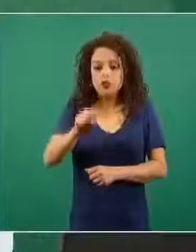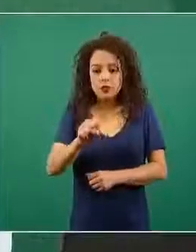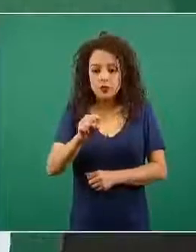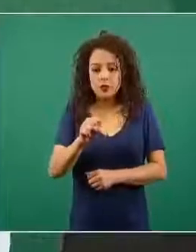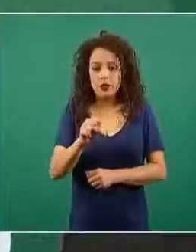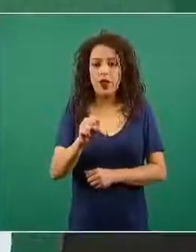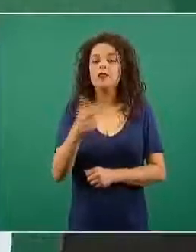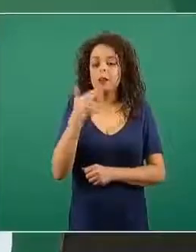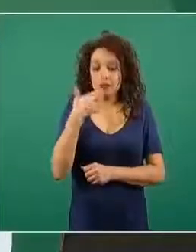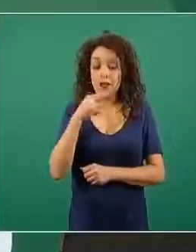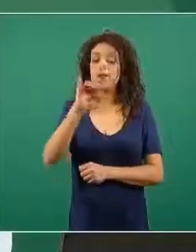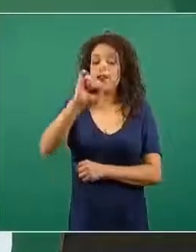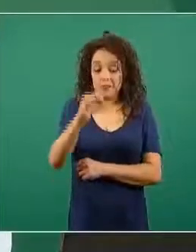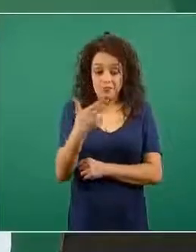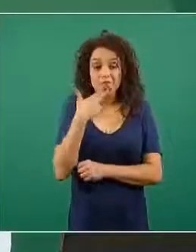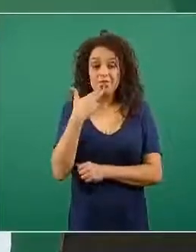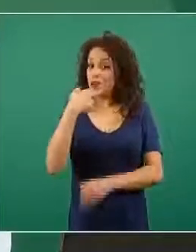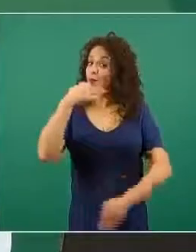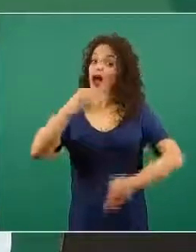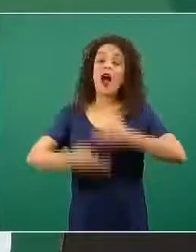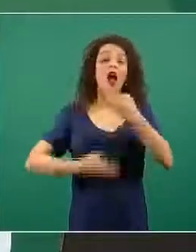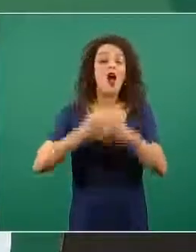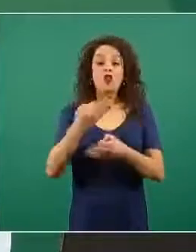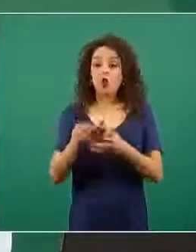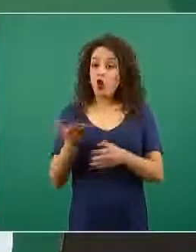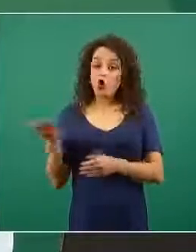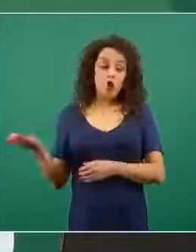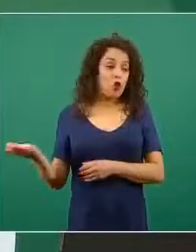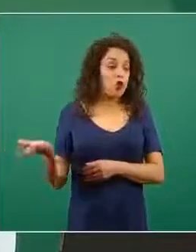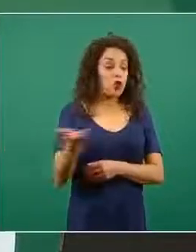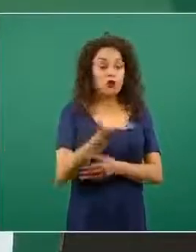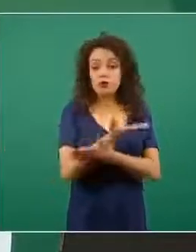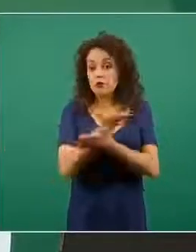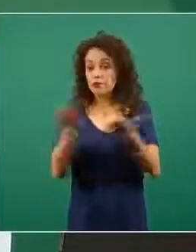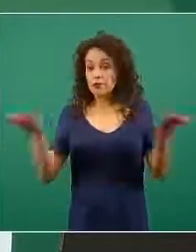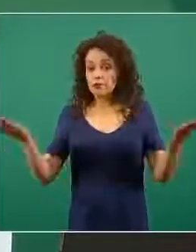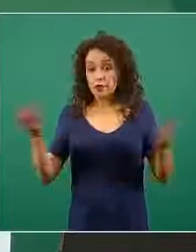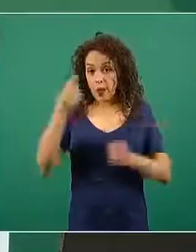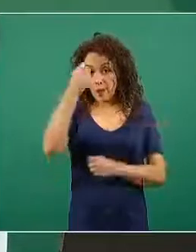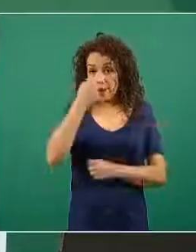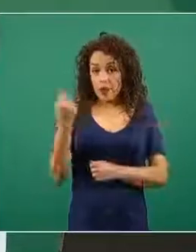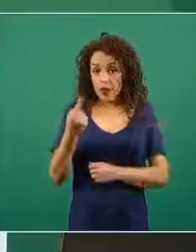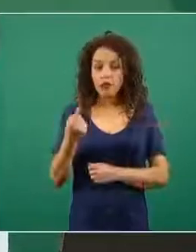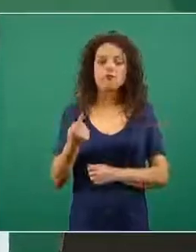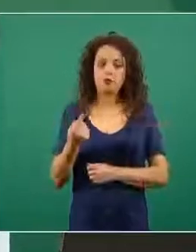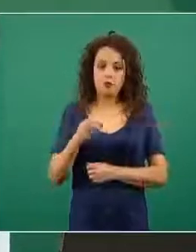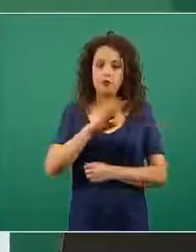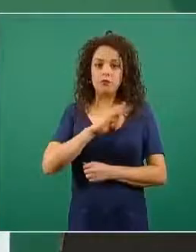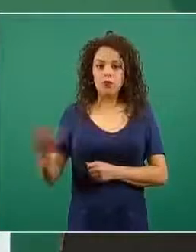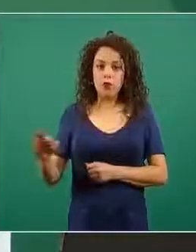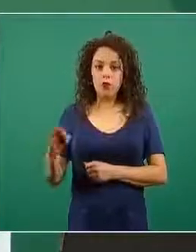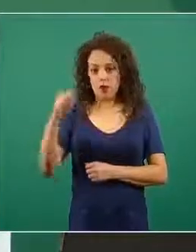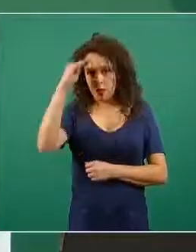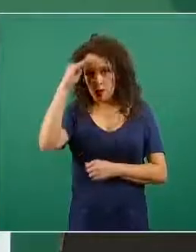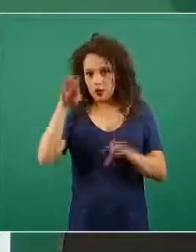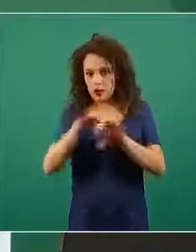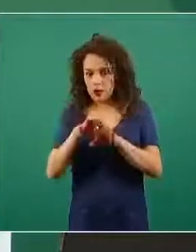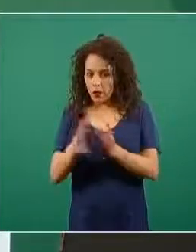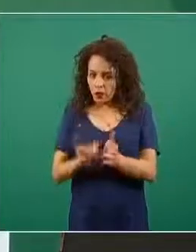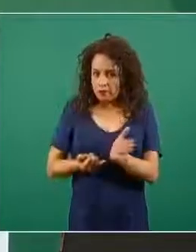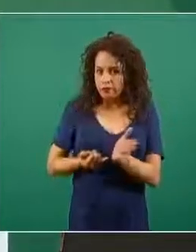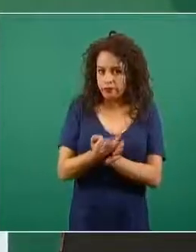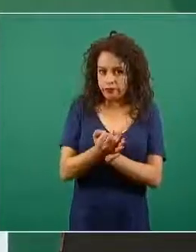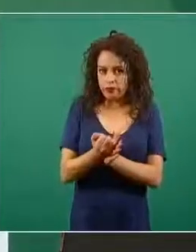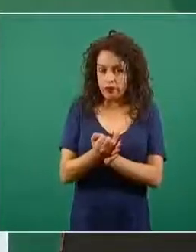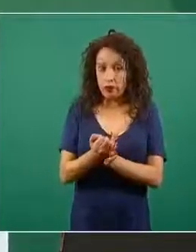sirve a todos y todas para tomar decisiones personales y